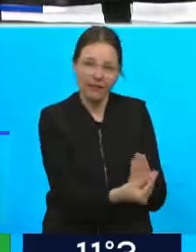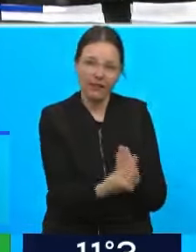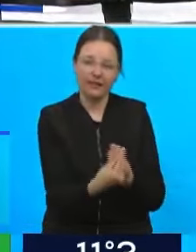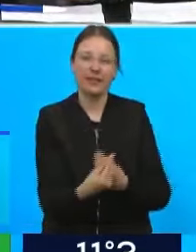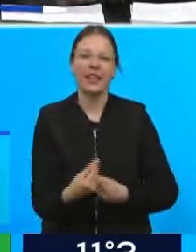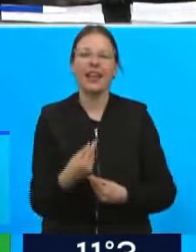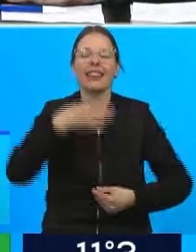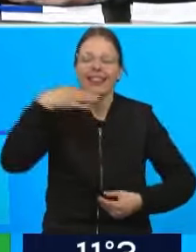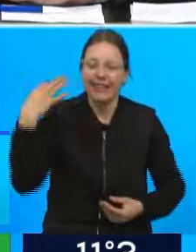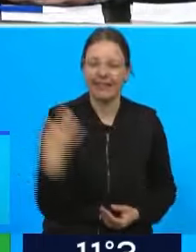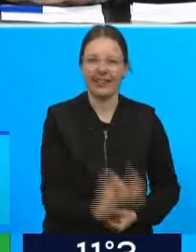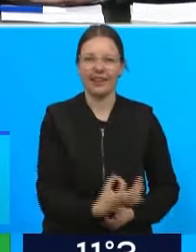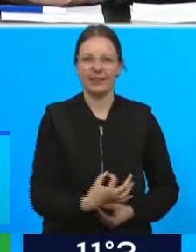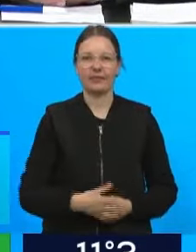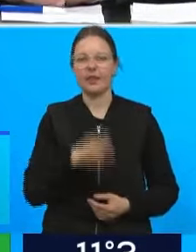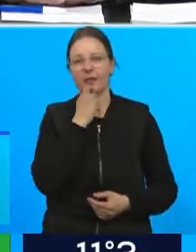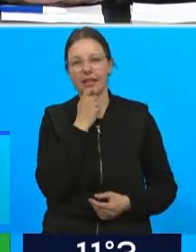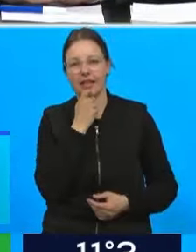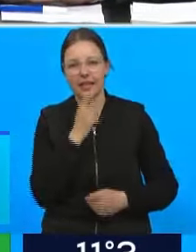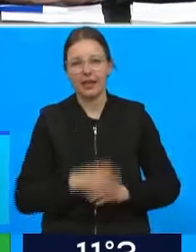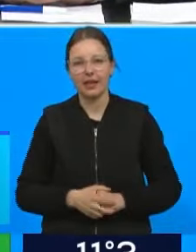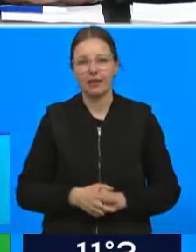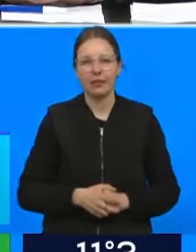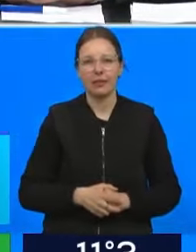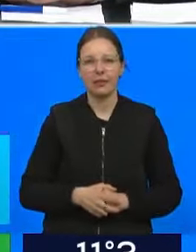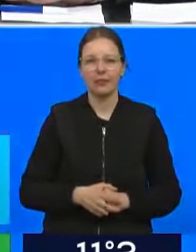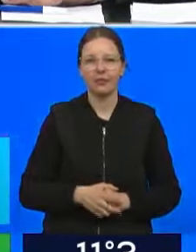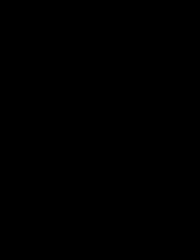la temporada después de los problemas climáticos, particularmente la helada y el granizo. Gracias.